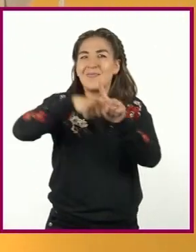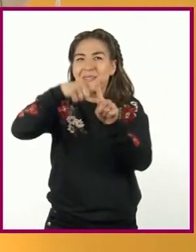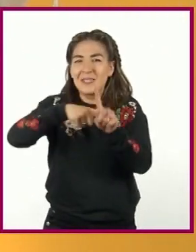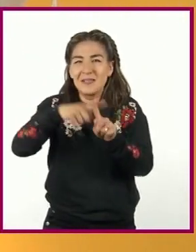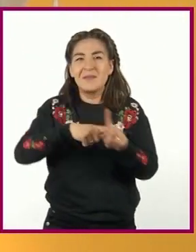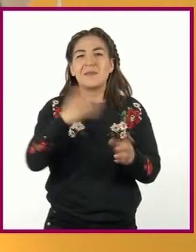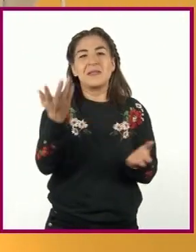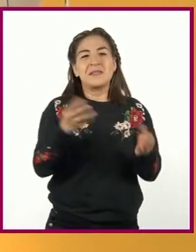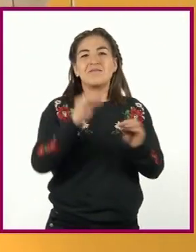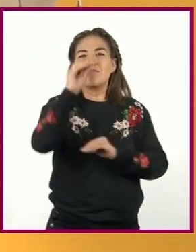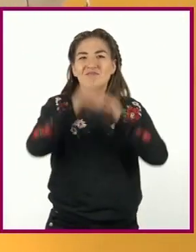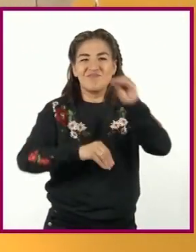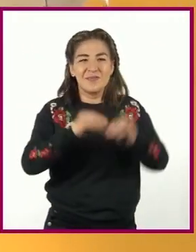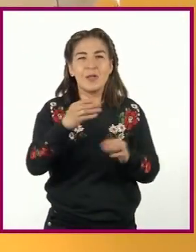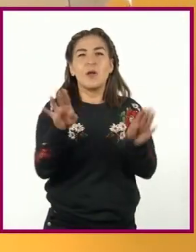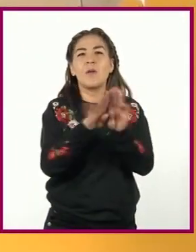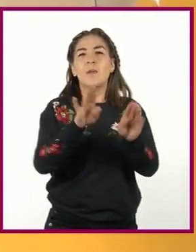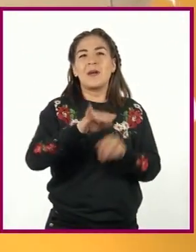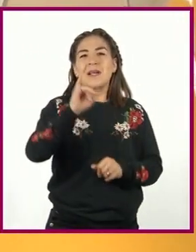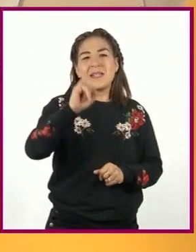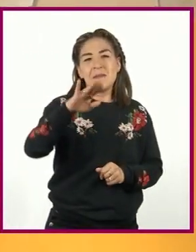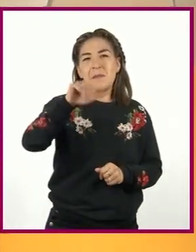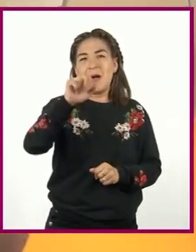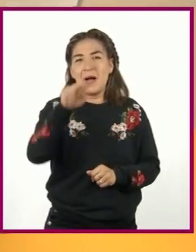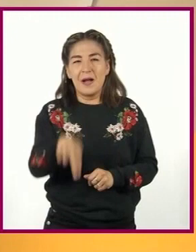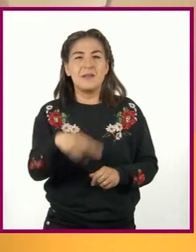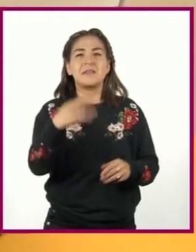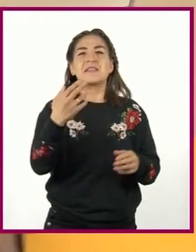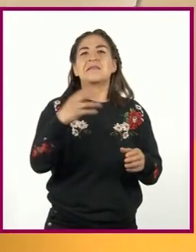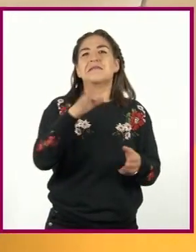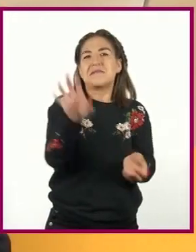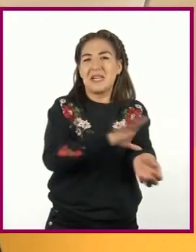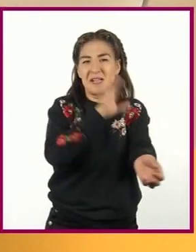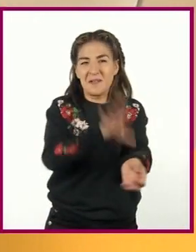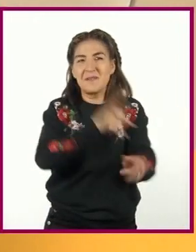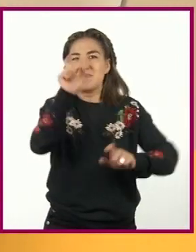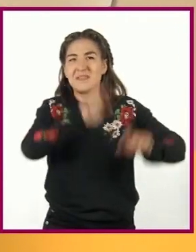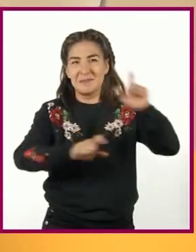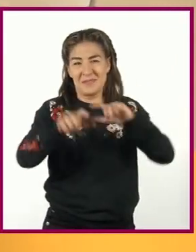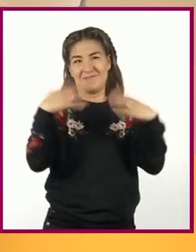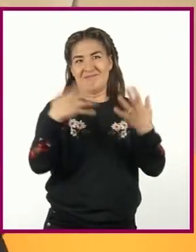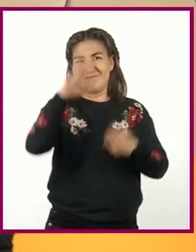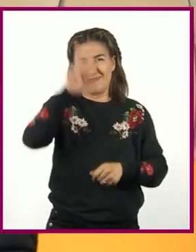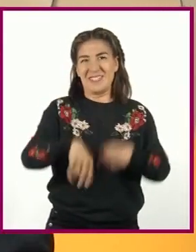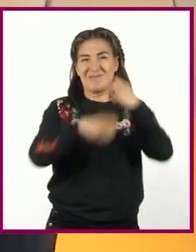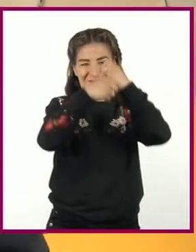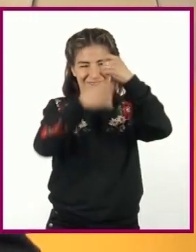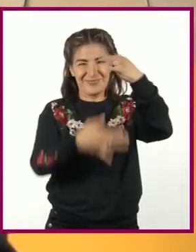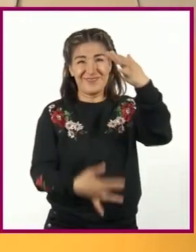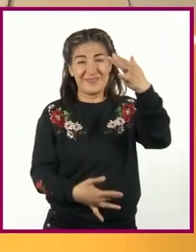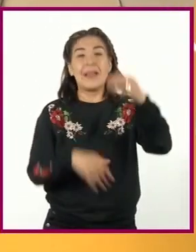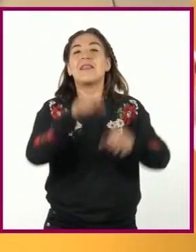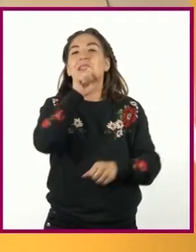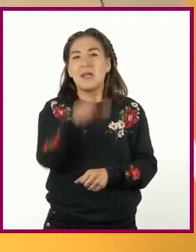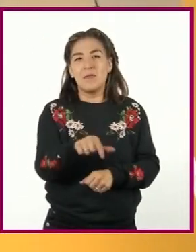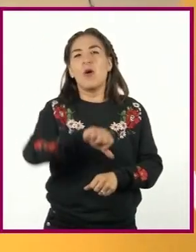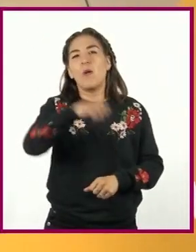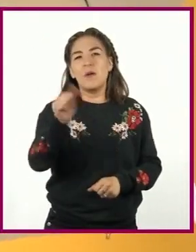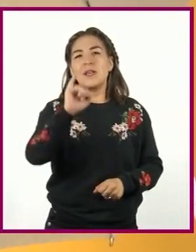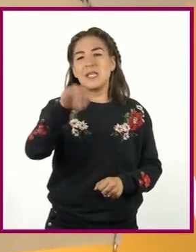frigoríficas, electroimanes, electroquímica. Bastantes, ¿no? También se aplica la